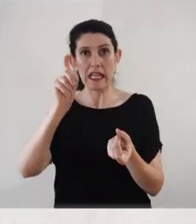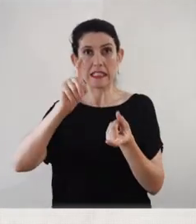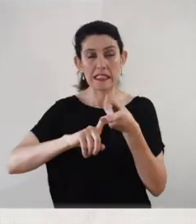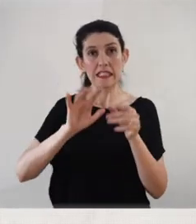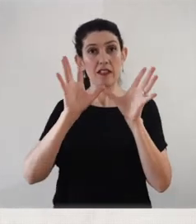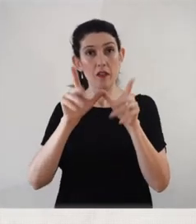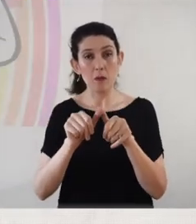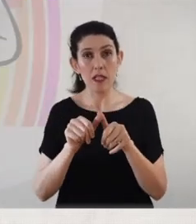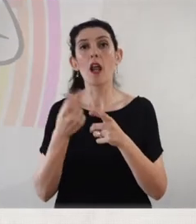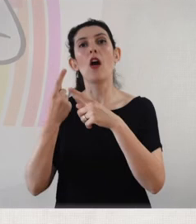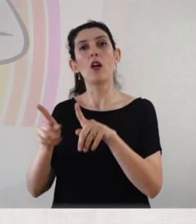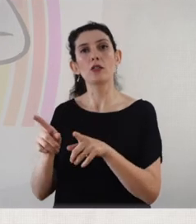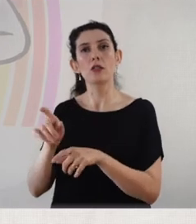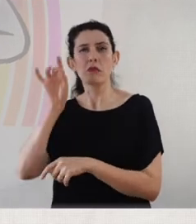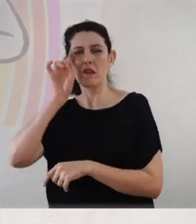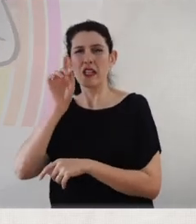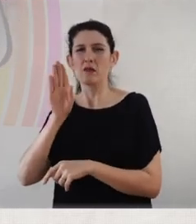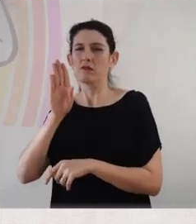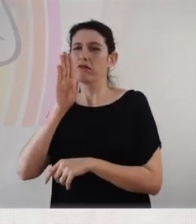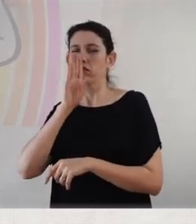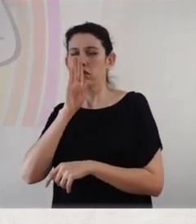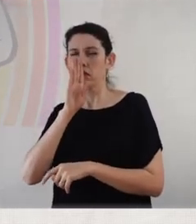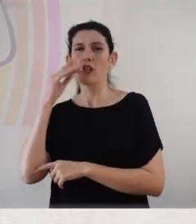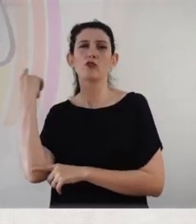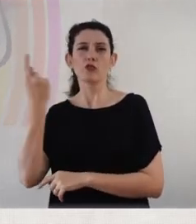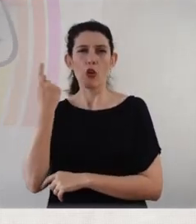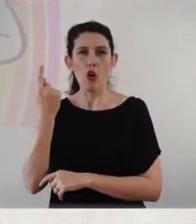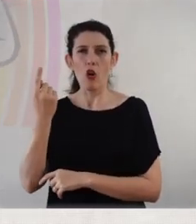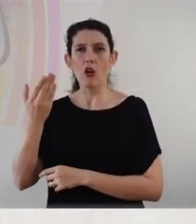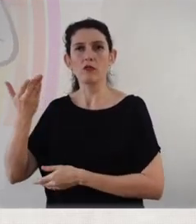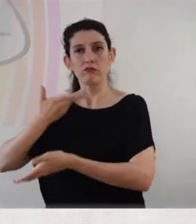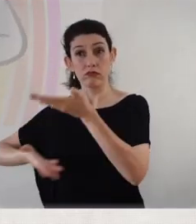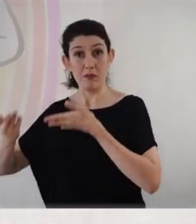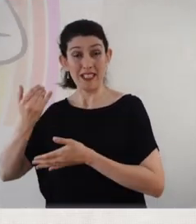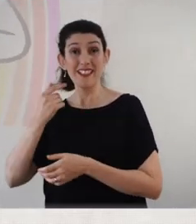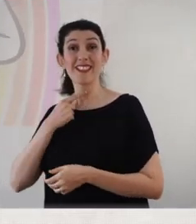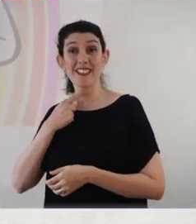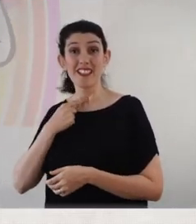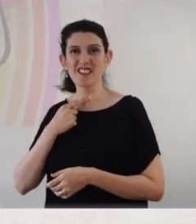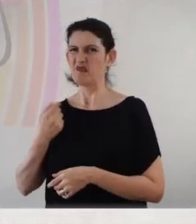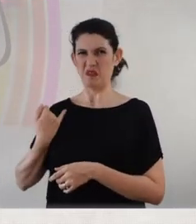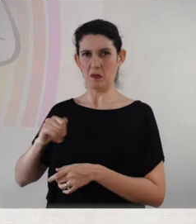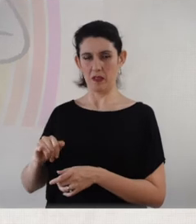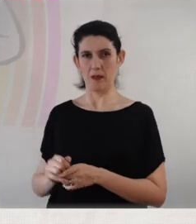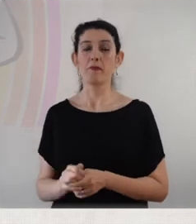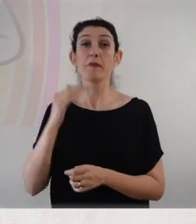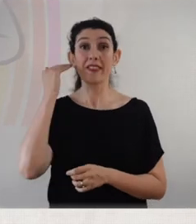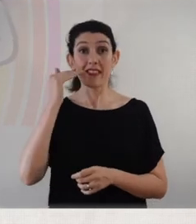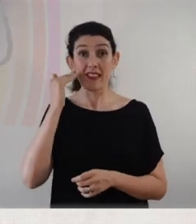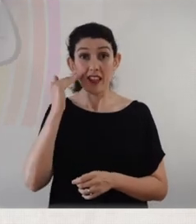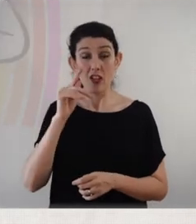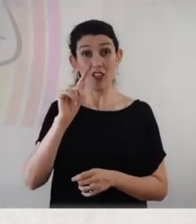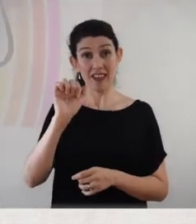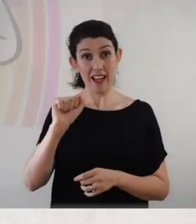sus intereses con los demás. Muchos niños y niñas con TEA requieren apoyos constantes para enfrentar sus dificultades en las actividades de la vida diaria,